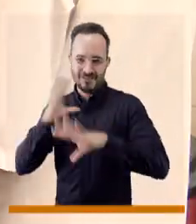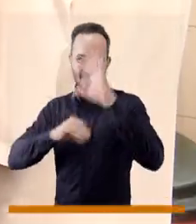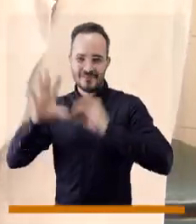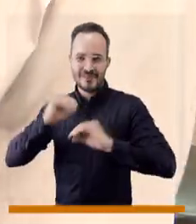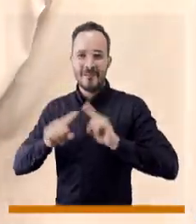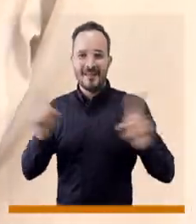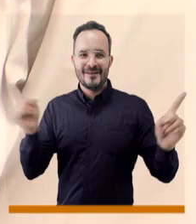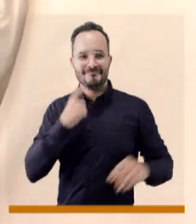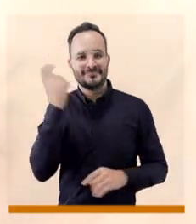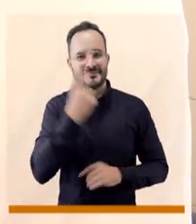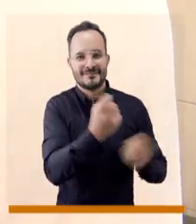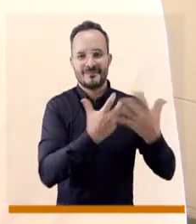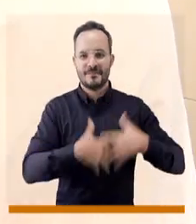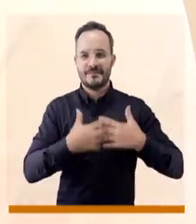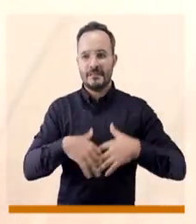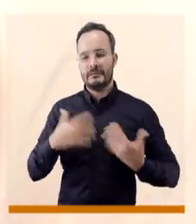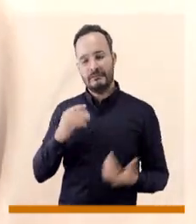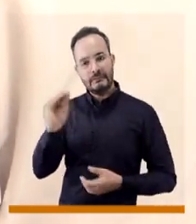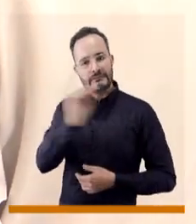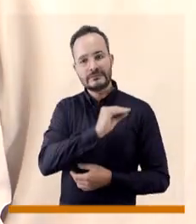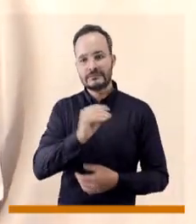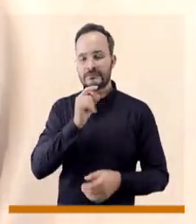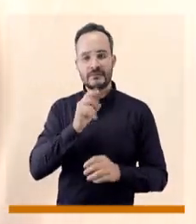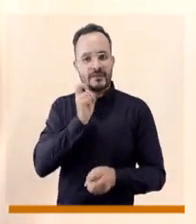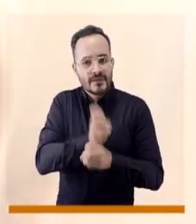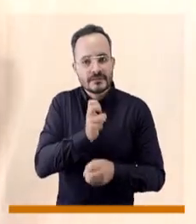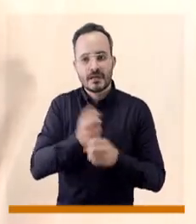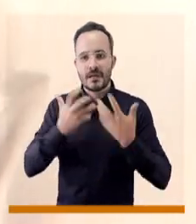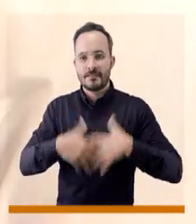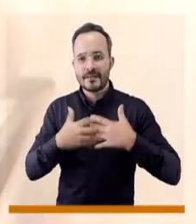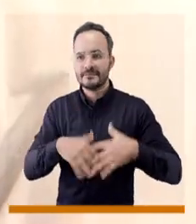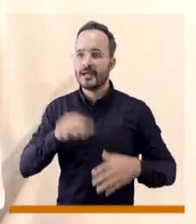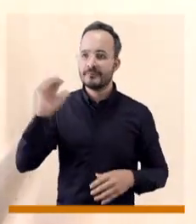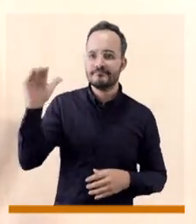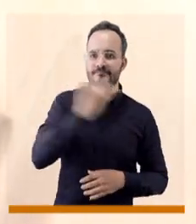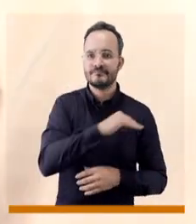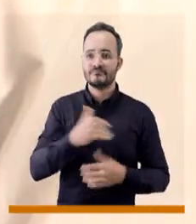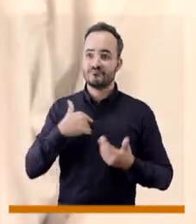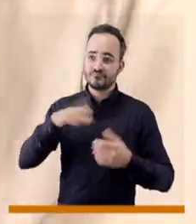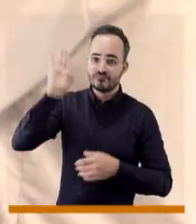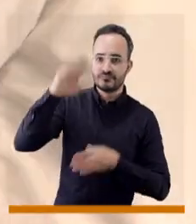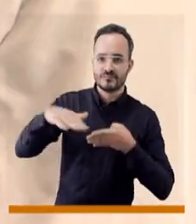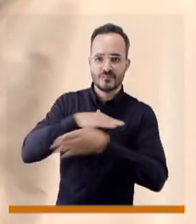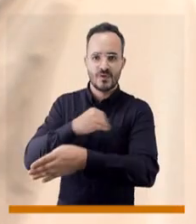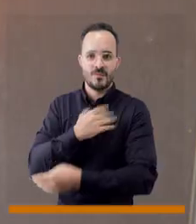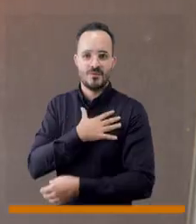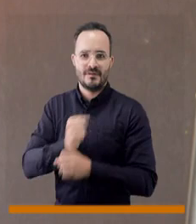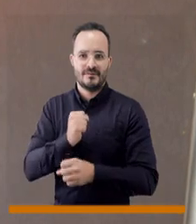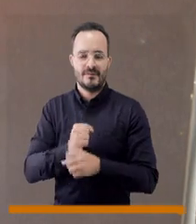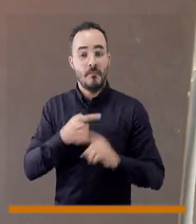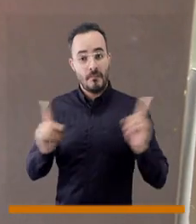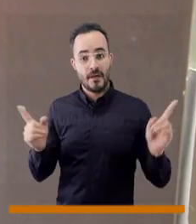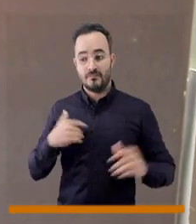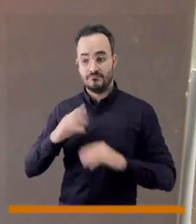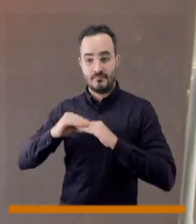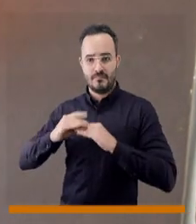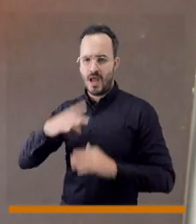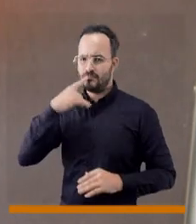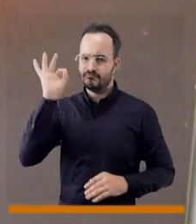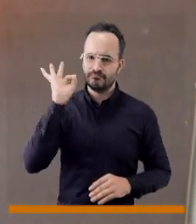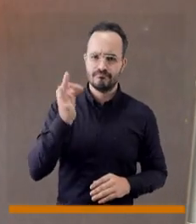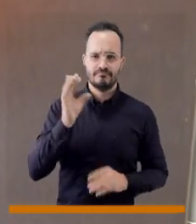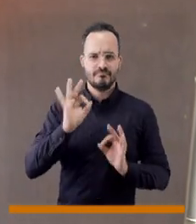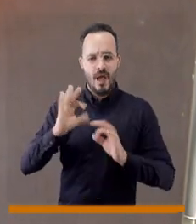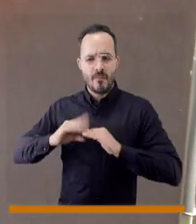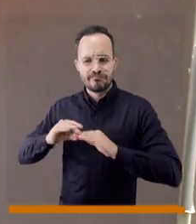feliz, pero como estamos buscando empresa, porque panadería es una de las empresas más difíciles de buscar una empresa para que nos acepten, pero